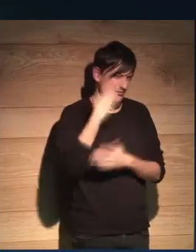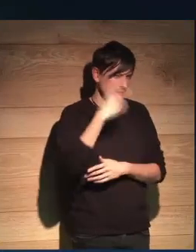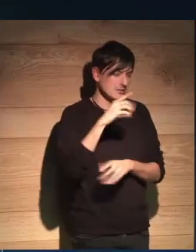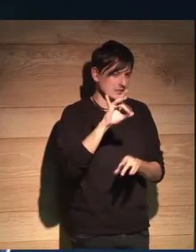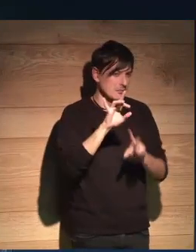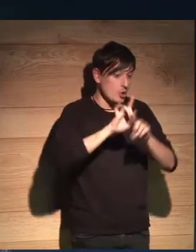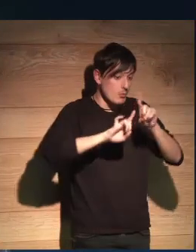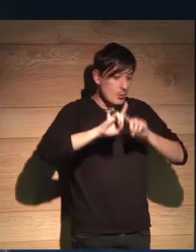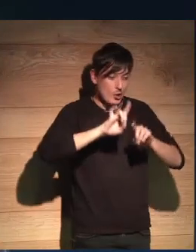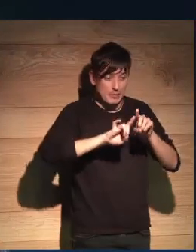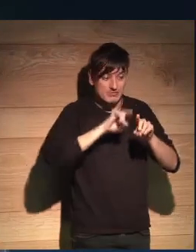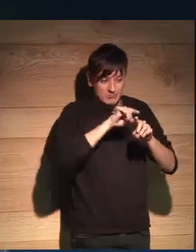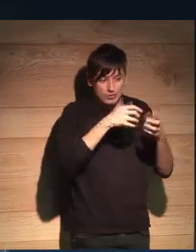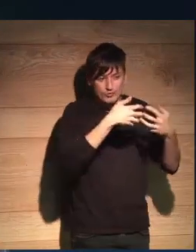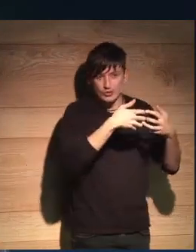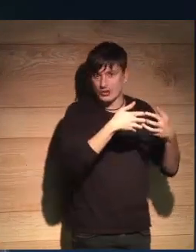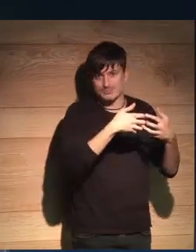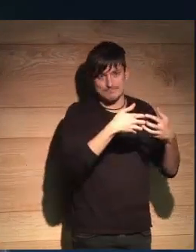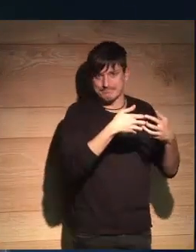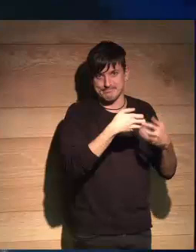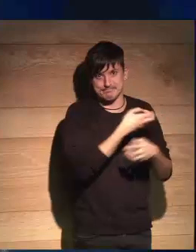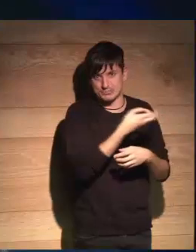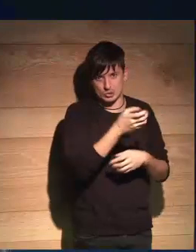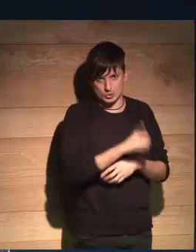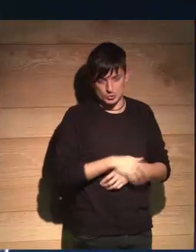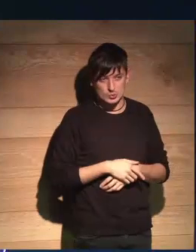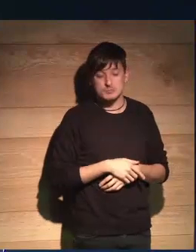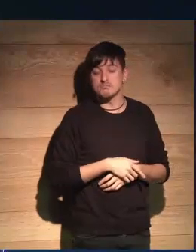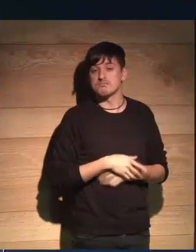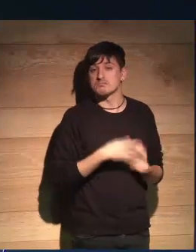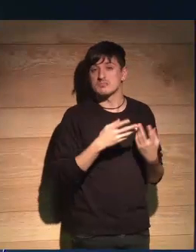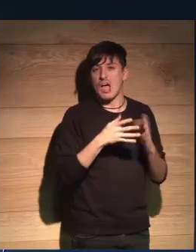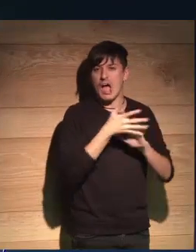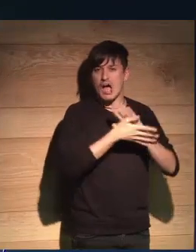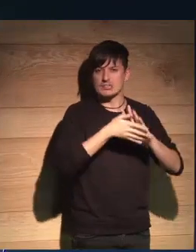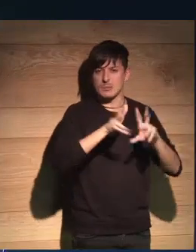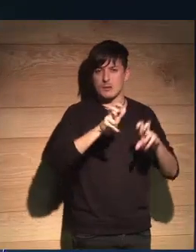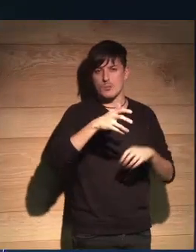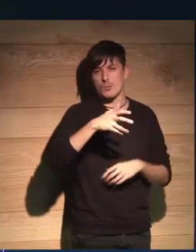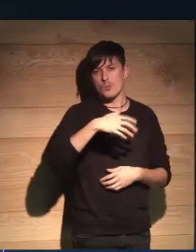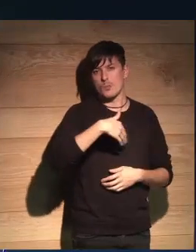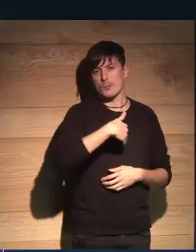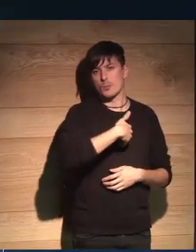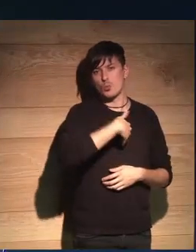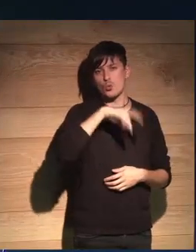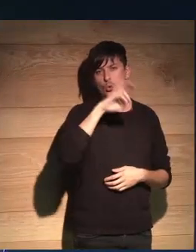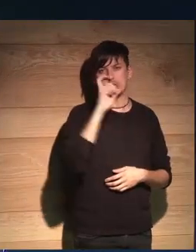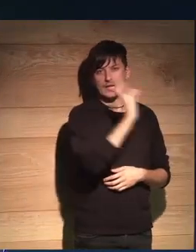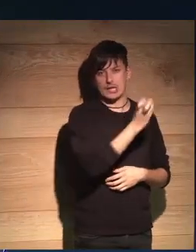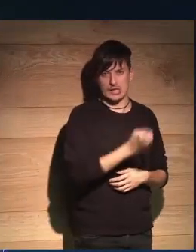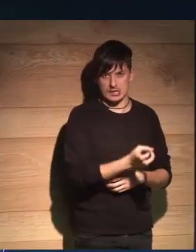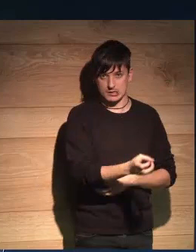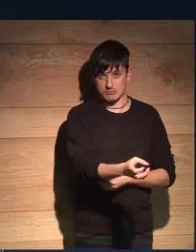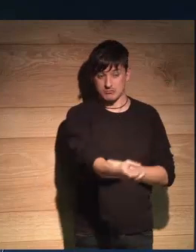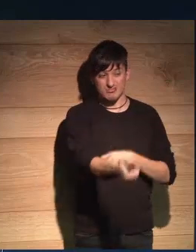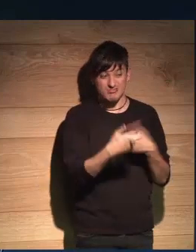serie de problemas que hace que no sean efectivos a largo tiempo. Y entonces hablo un poquito de la multidisciplinariedad. Nosotros hay, en el mismo departamento, yo siempre